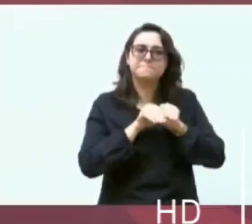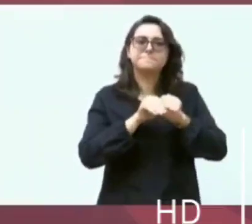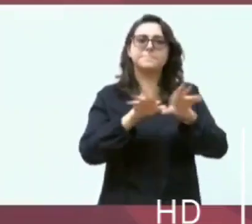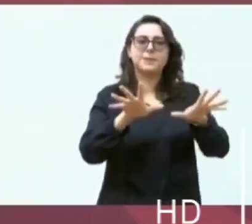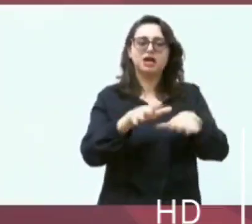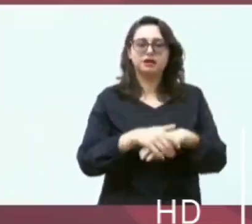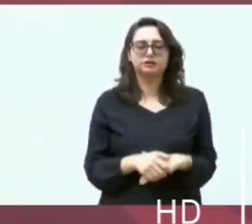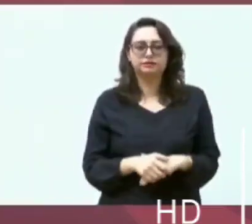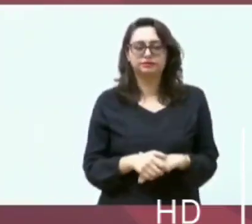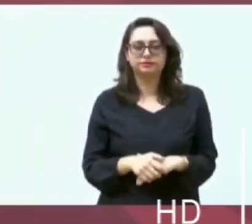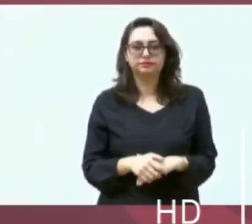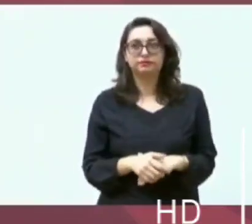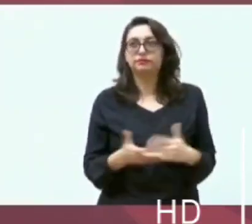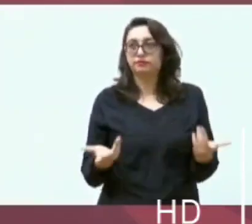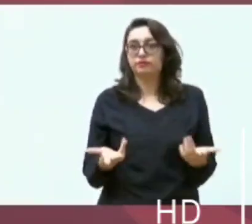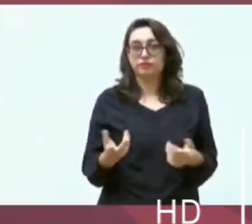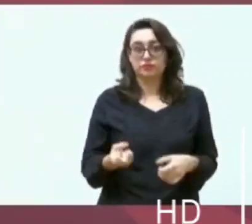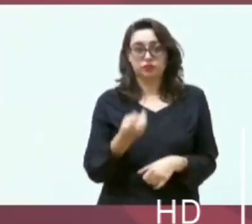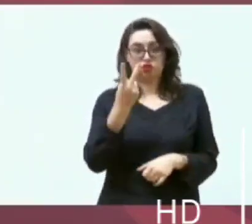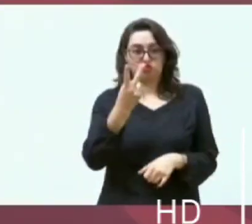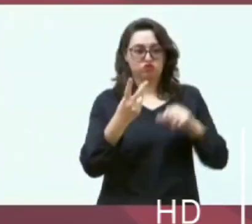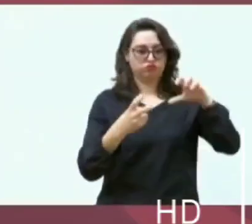y al Archivo Agrario,